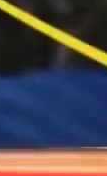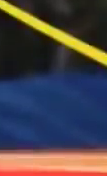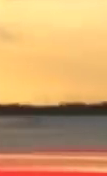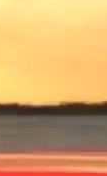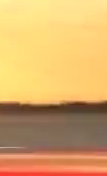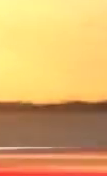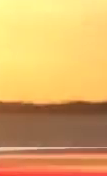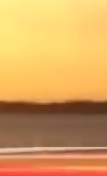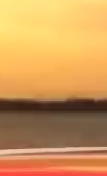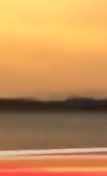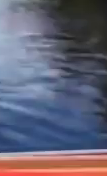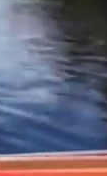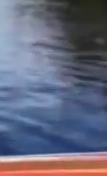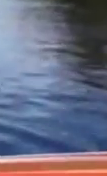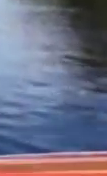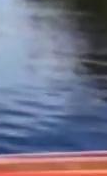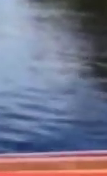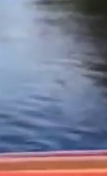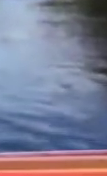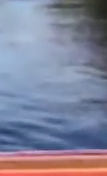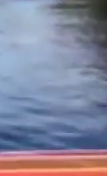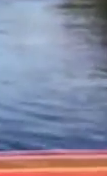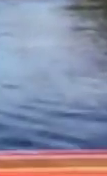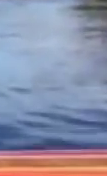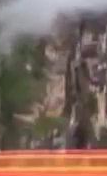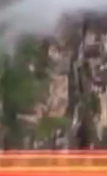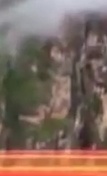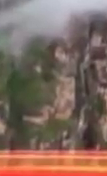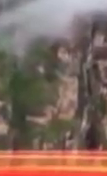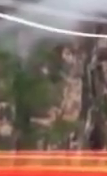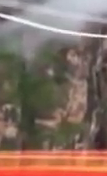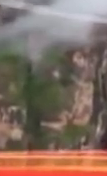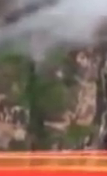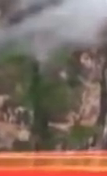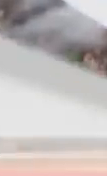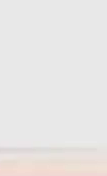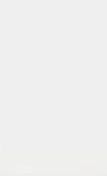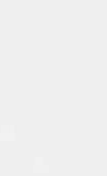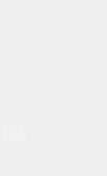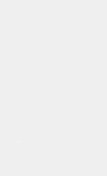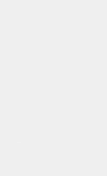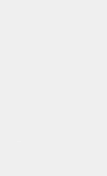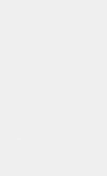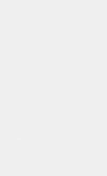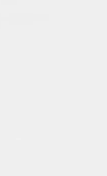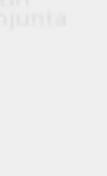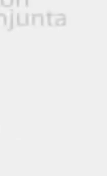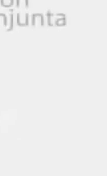Gracias por su atención. Sigamos haciendo patria.